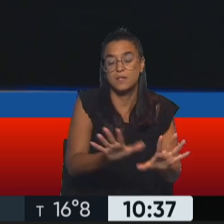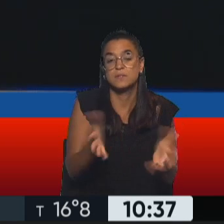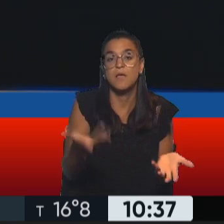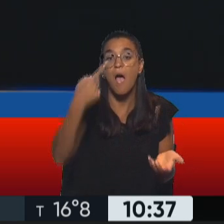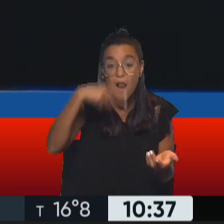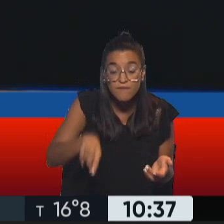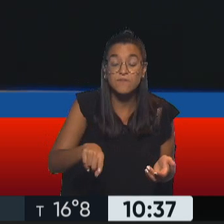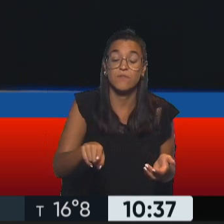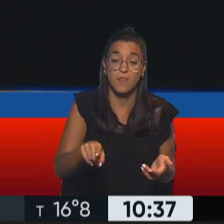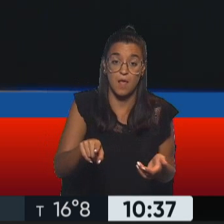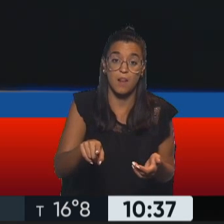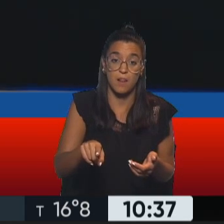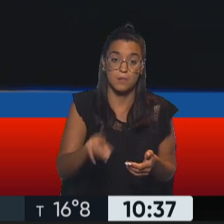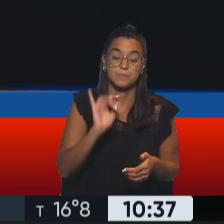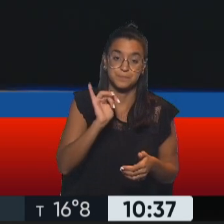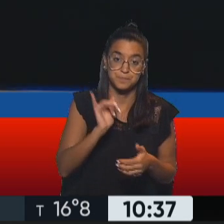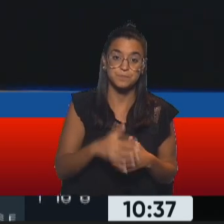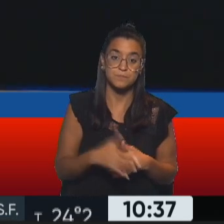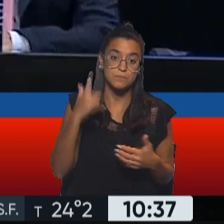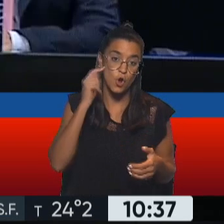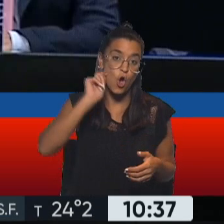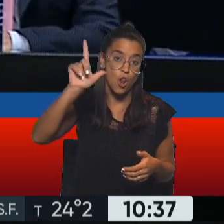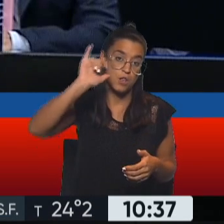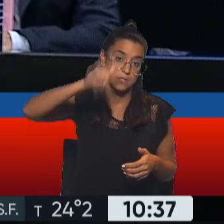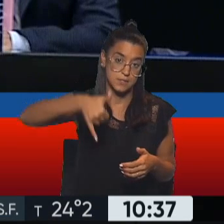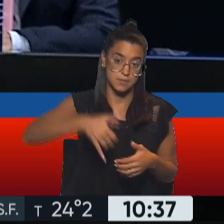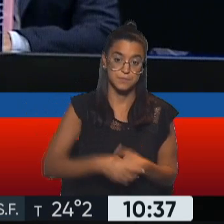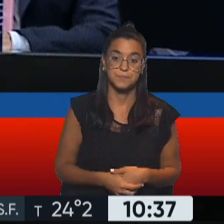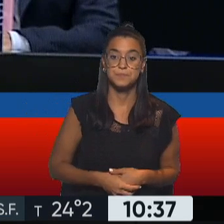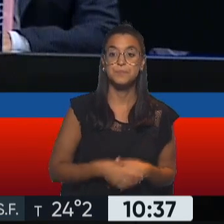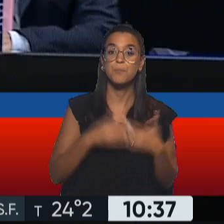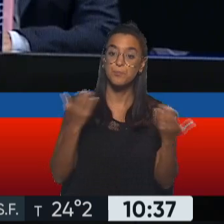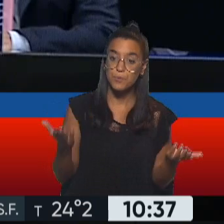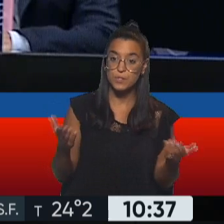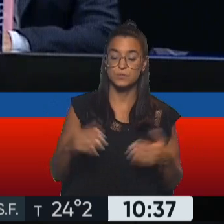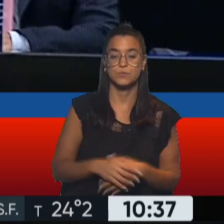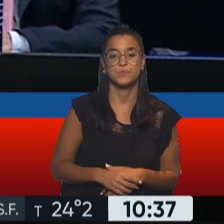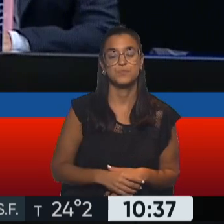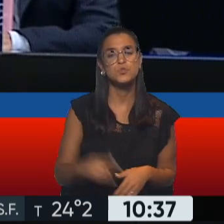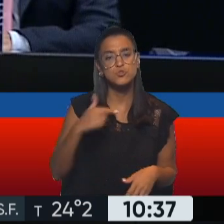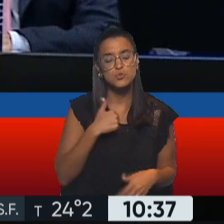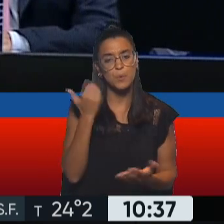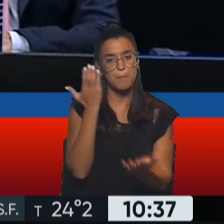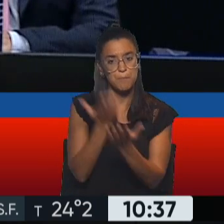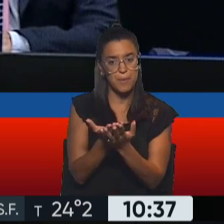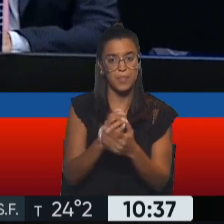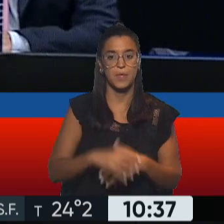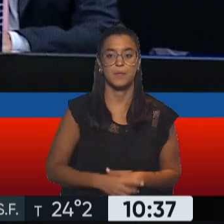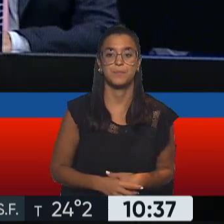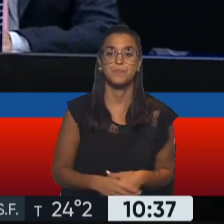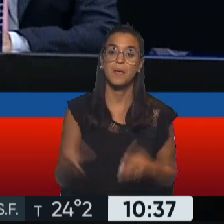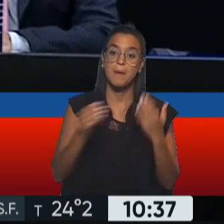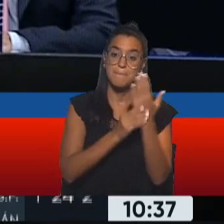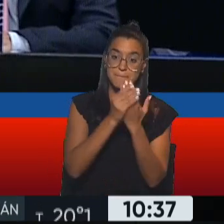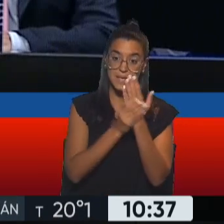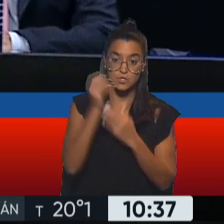esto es lo que se logró. Por eso yo le voy a pedir a nuestro